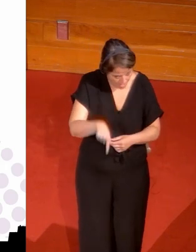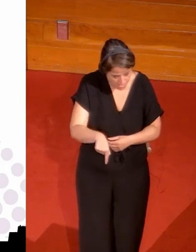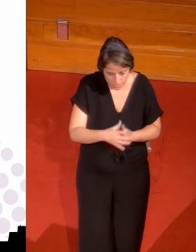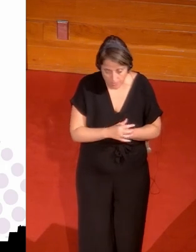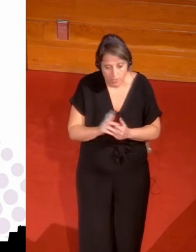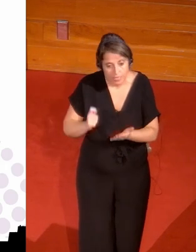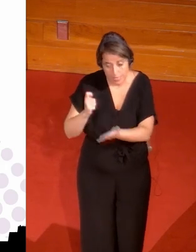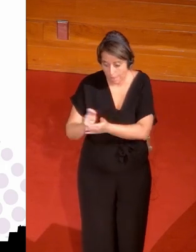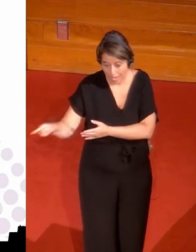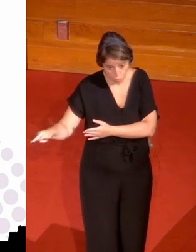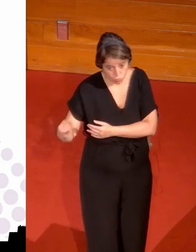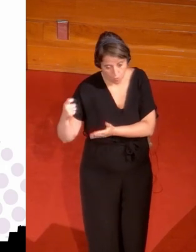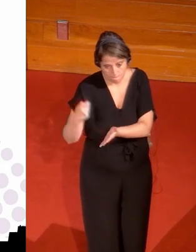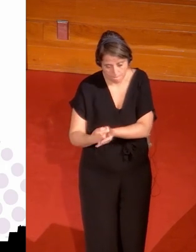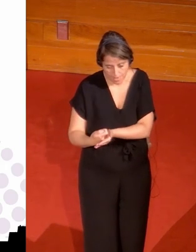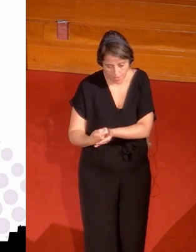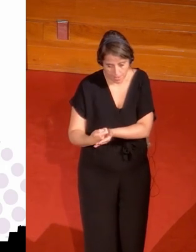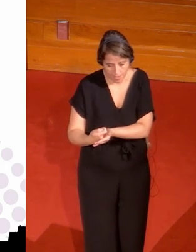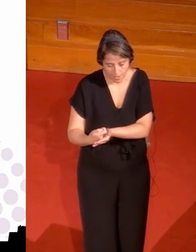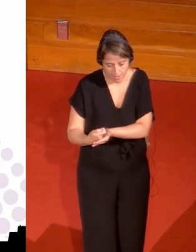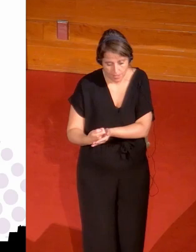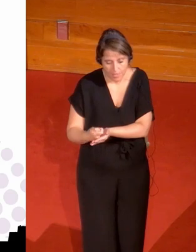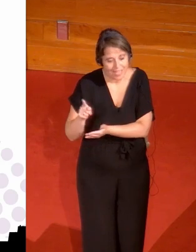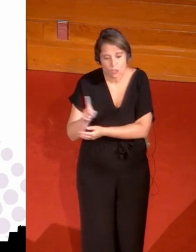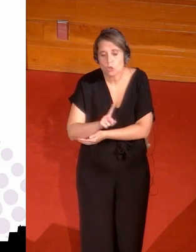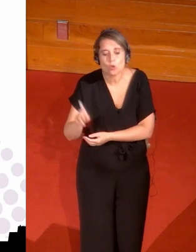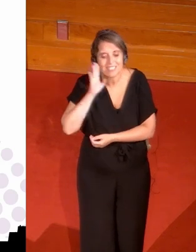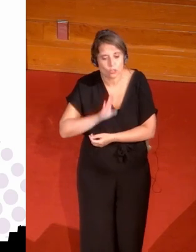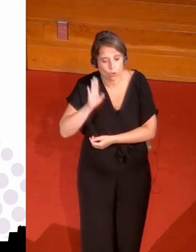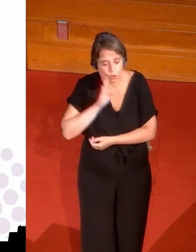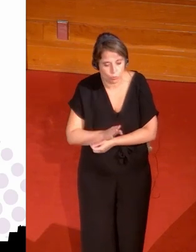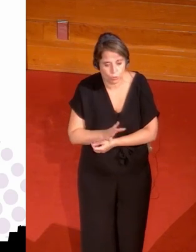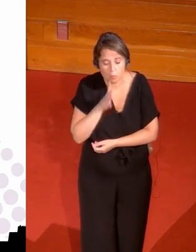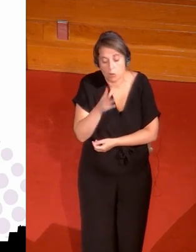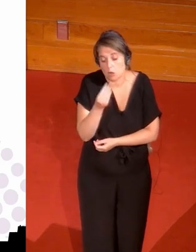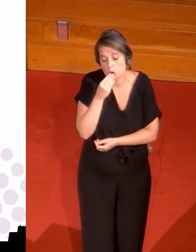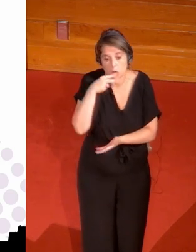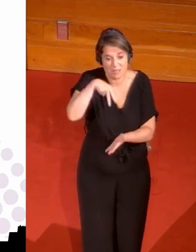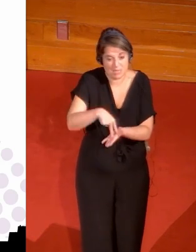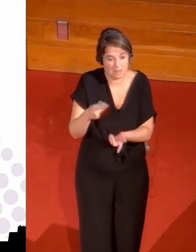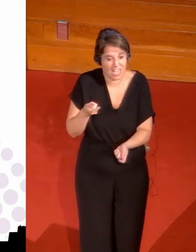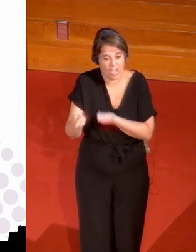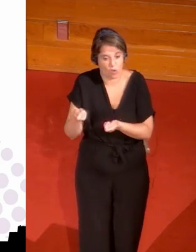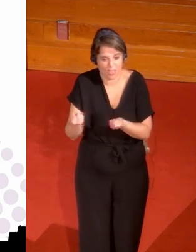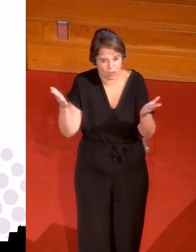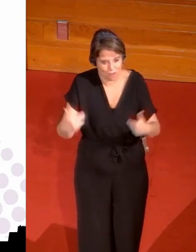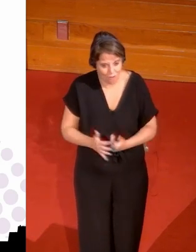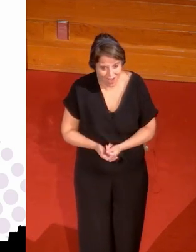y paga el otro Eso no se considera corrupción porque se que de pie poco habréis negociado de